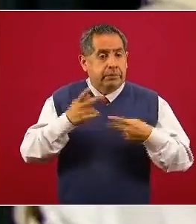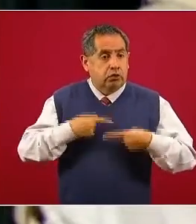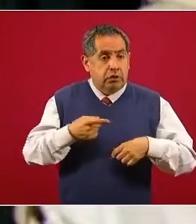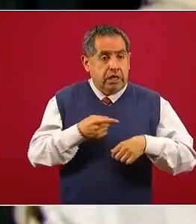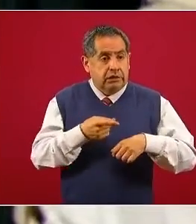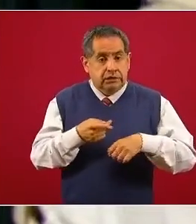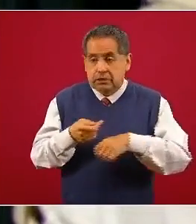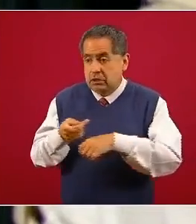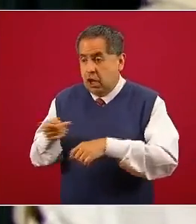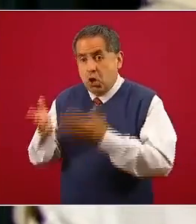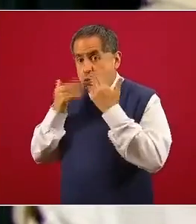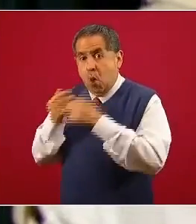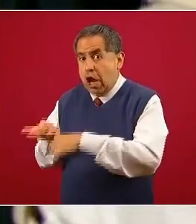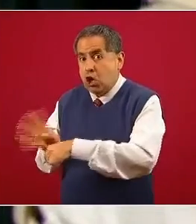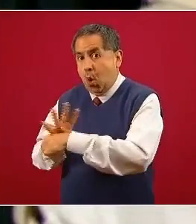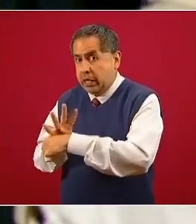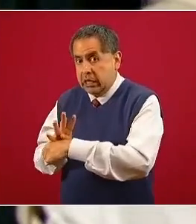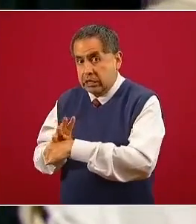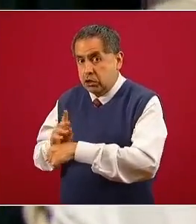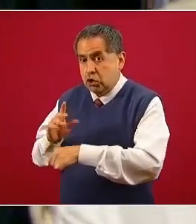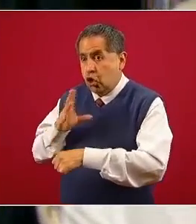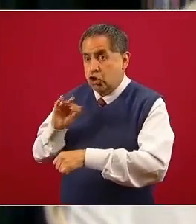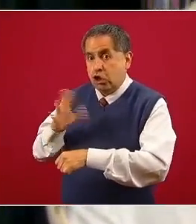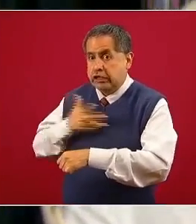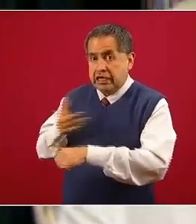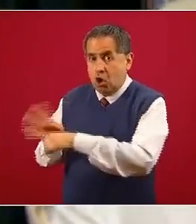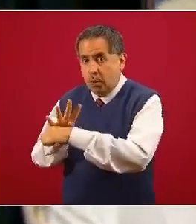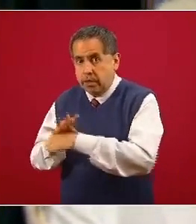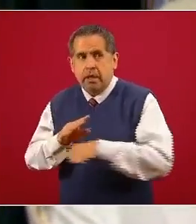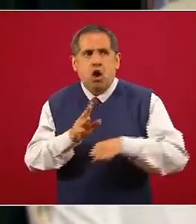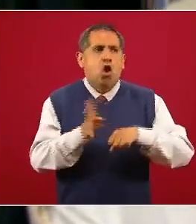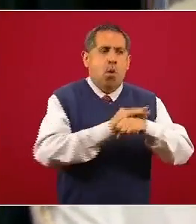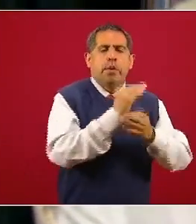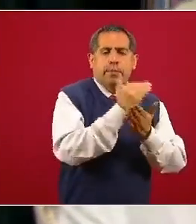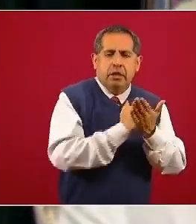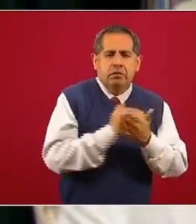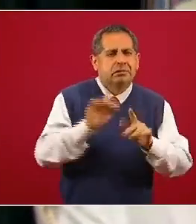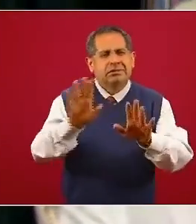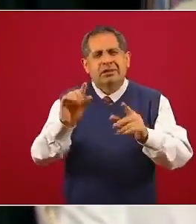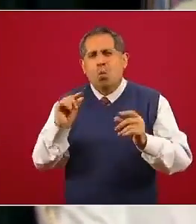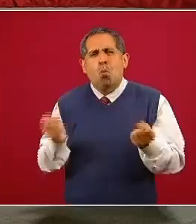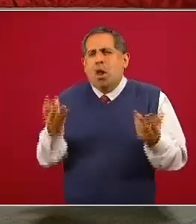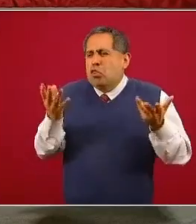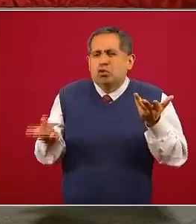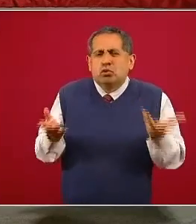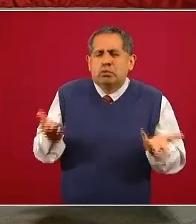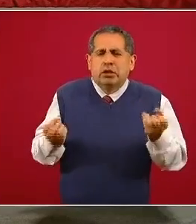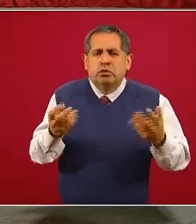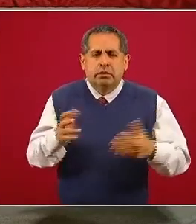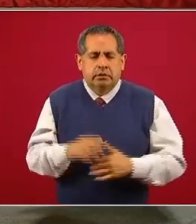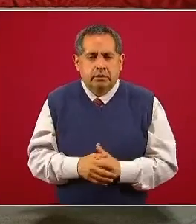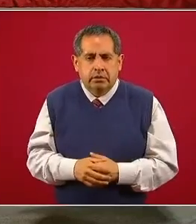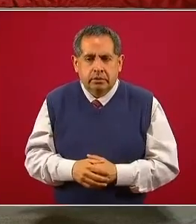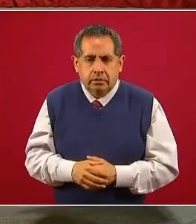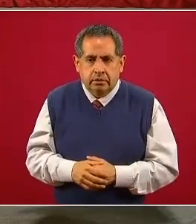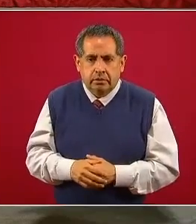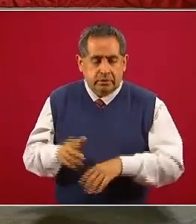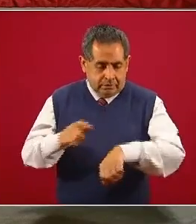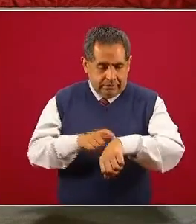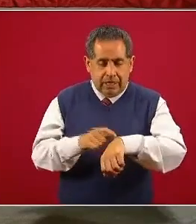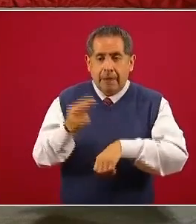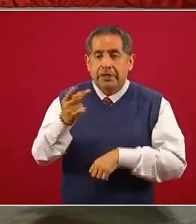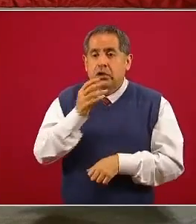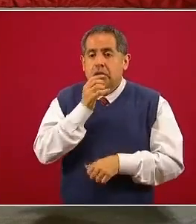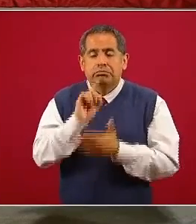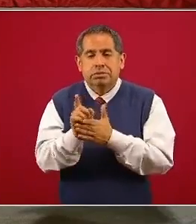COVID que COVID. ¿Puede ofrecer algún número, digamos, en la última semana o en el último mes? Gracias. Gracias. Como ya no nos queda más que